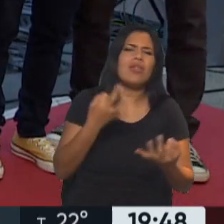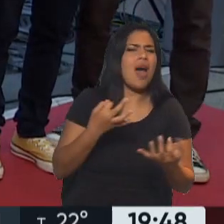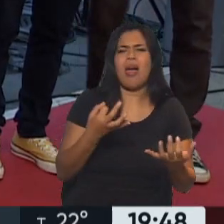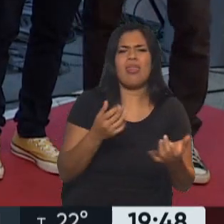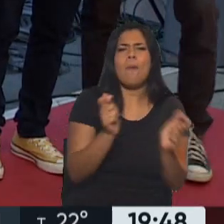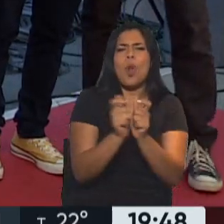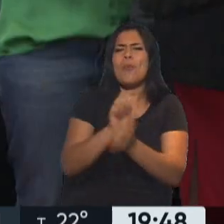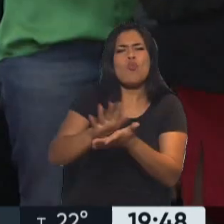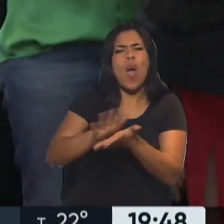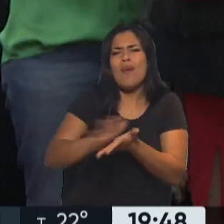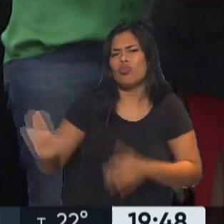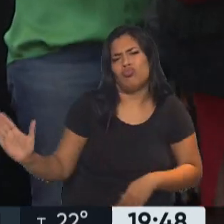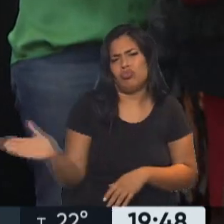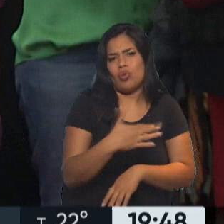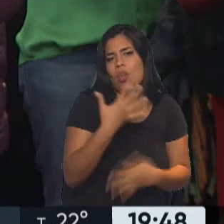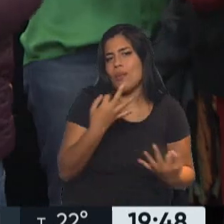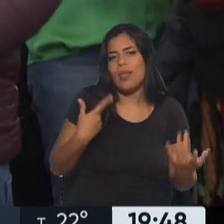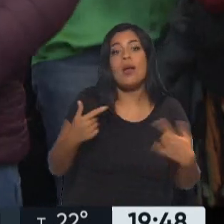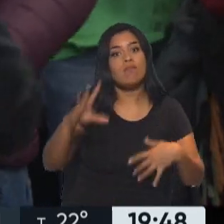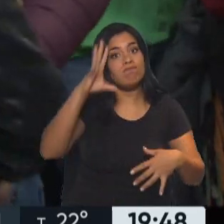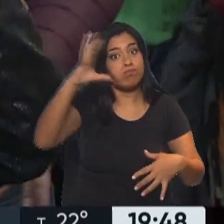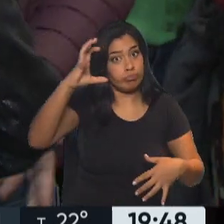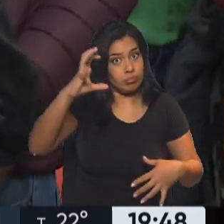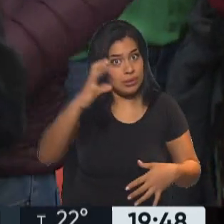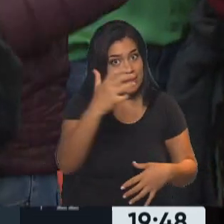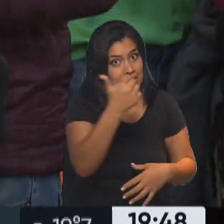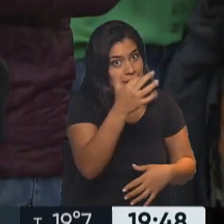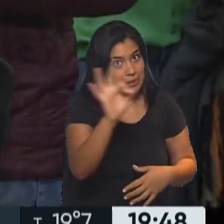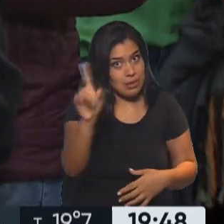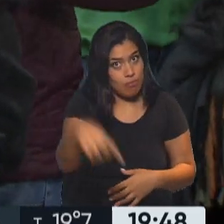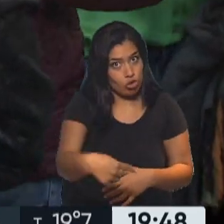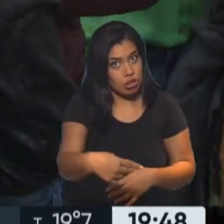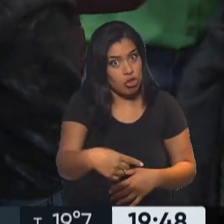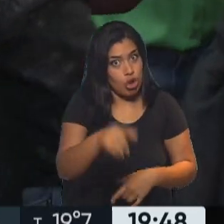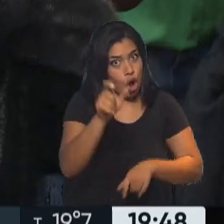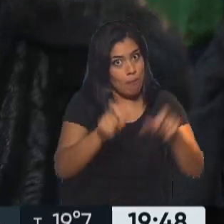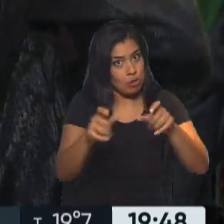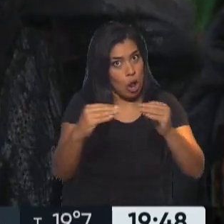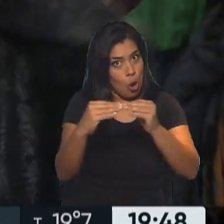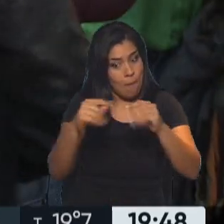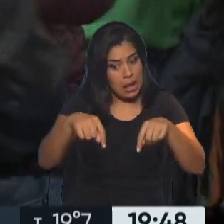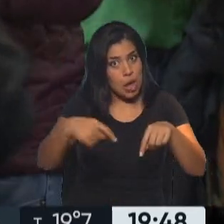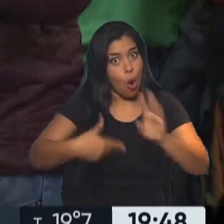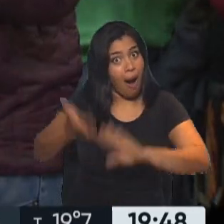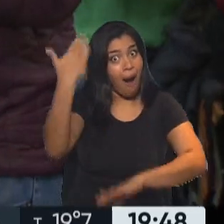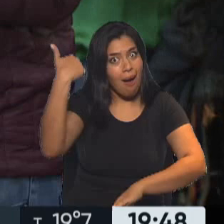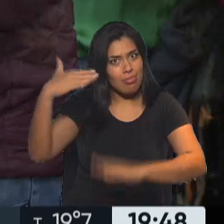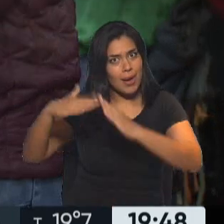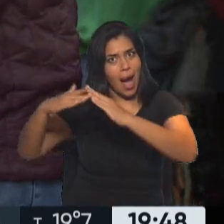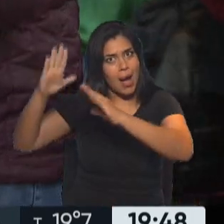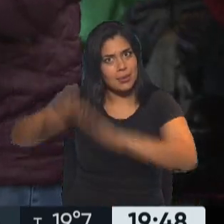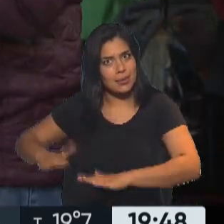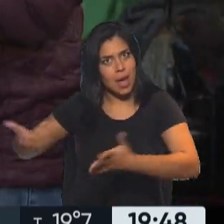de Mente. Hay que recordar que el 60% de los compañeros y compañeras estaban en sus casas. Y el noticiero fue muy